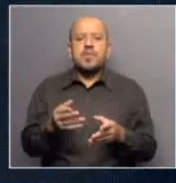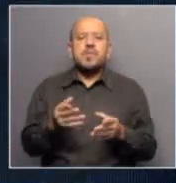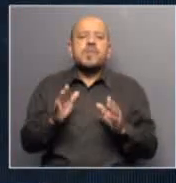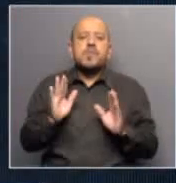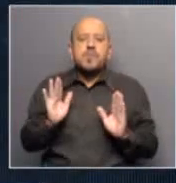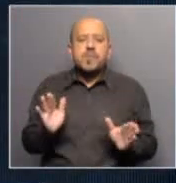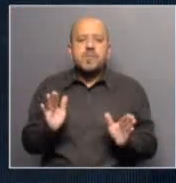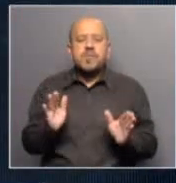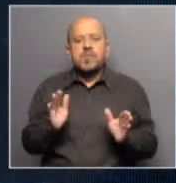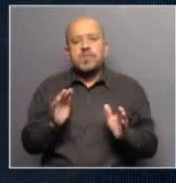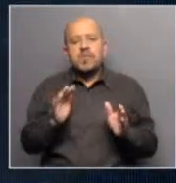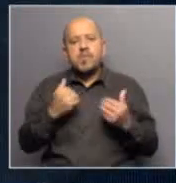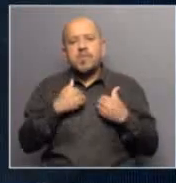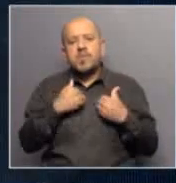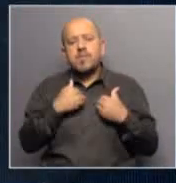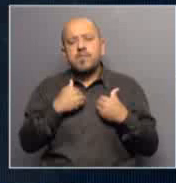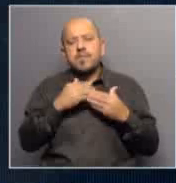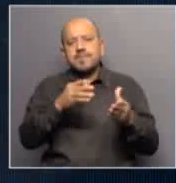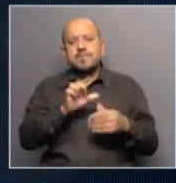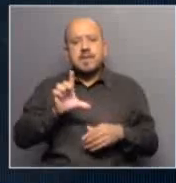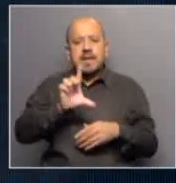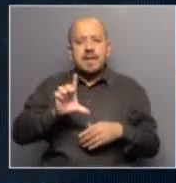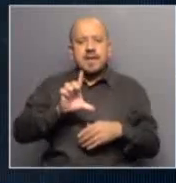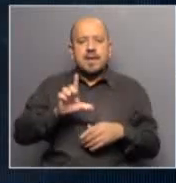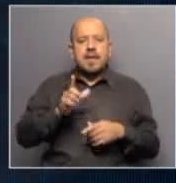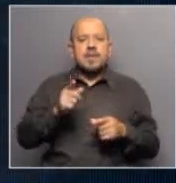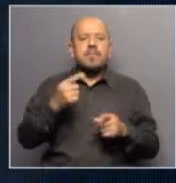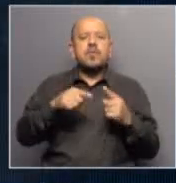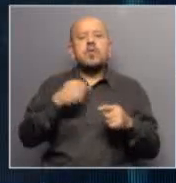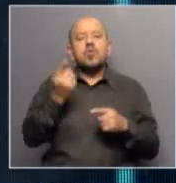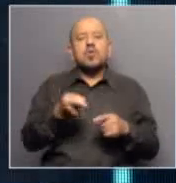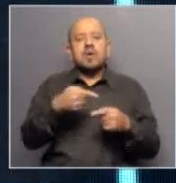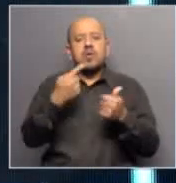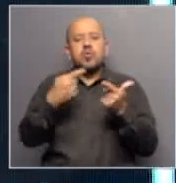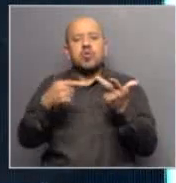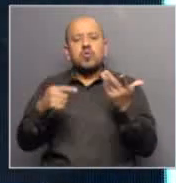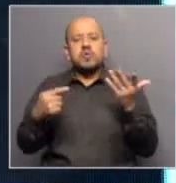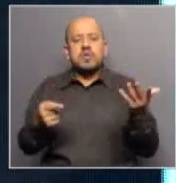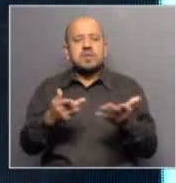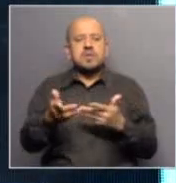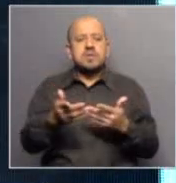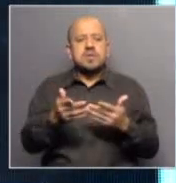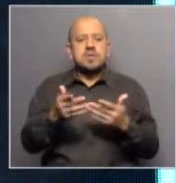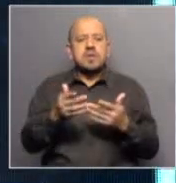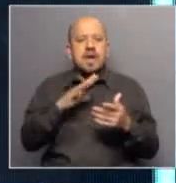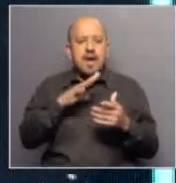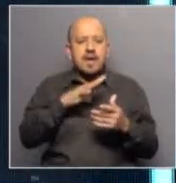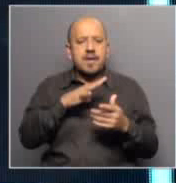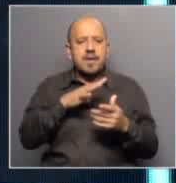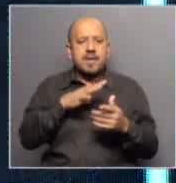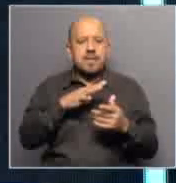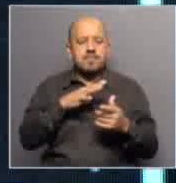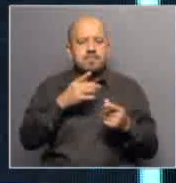el beneficio de que Larrañaga, no en esto, pero en otras cosas, es una persona bien intencionada.